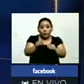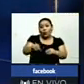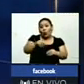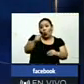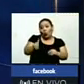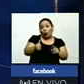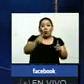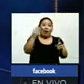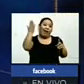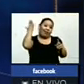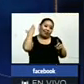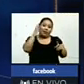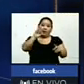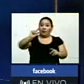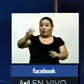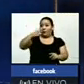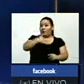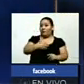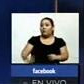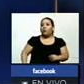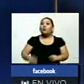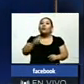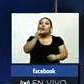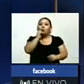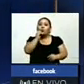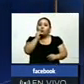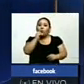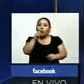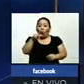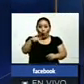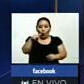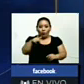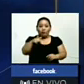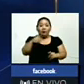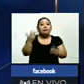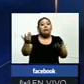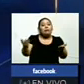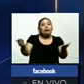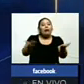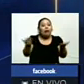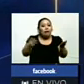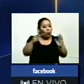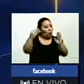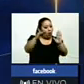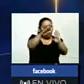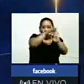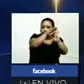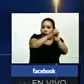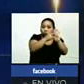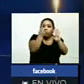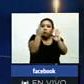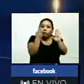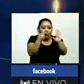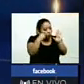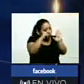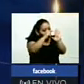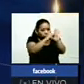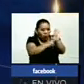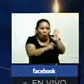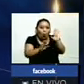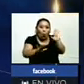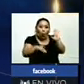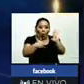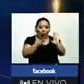Óscar Ortiz, quien fue ex vicepresidente, quien ahora es ex vicepresidente de la República, se suma pues a la lista de los investigados por un posible